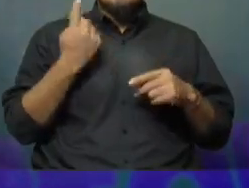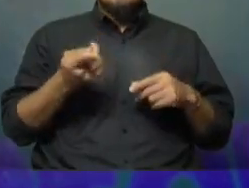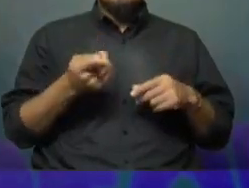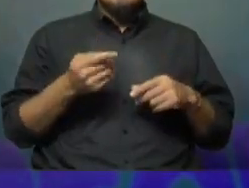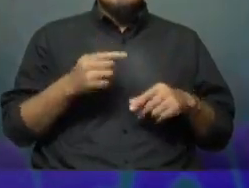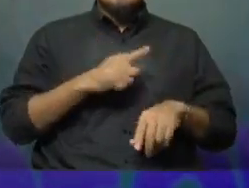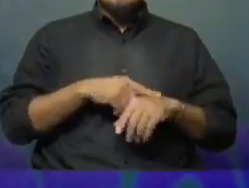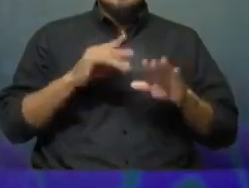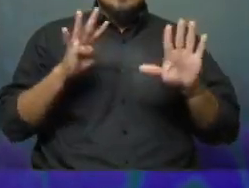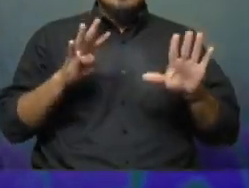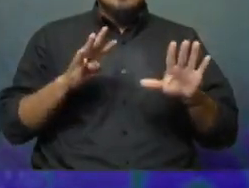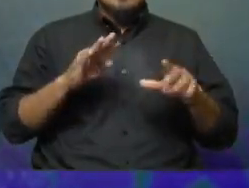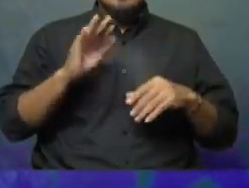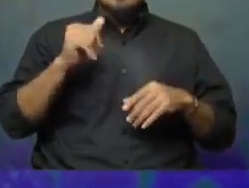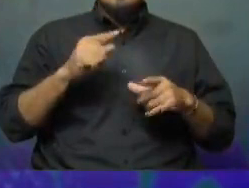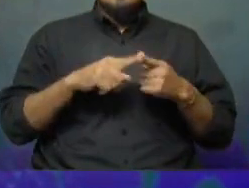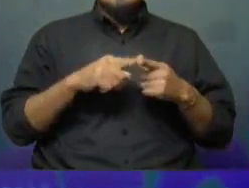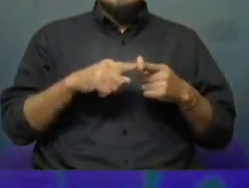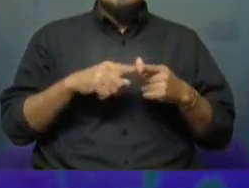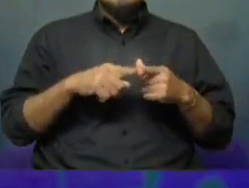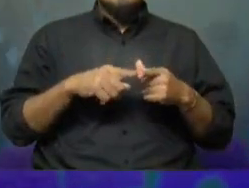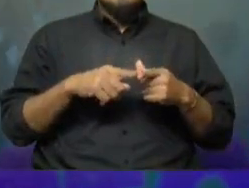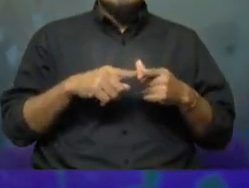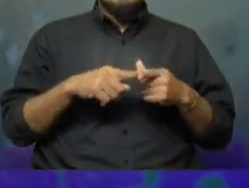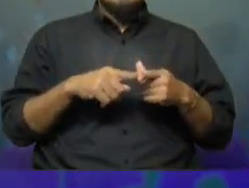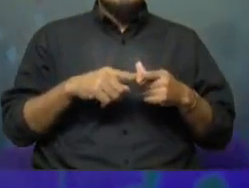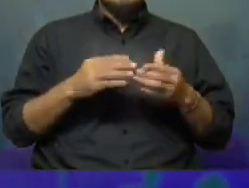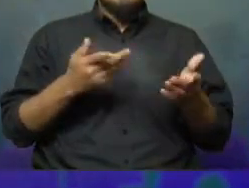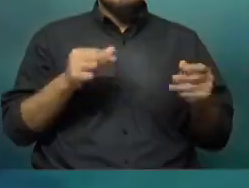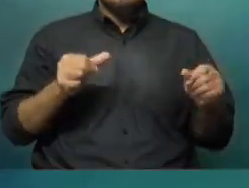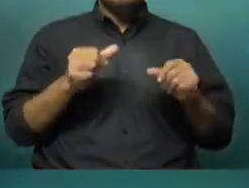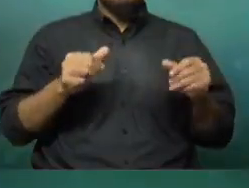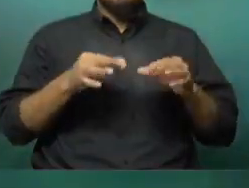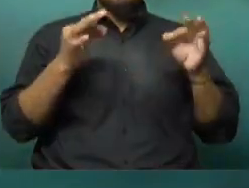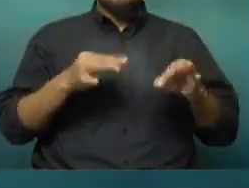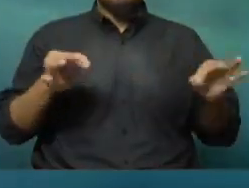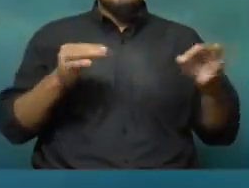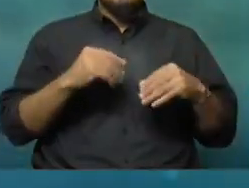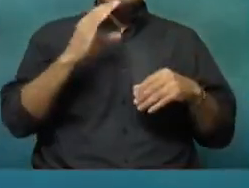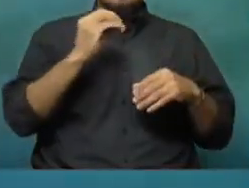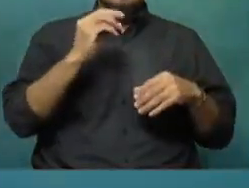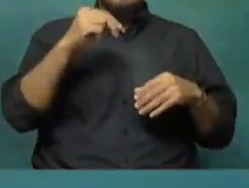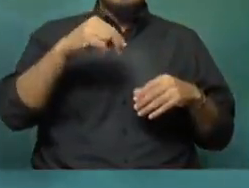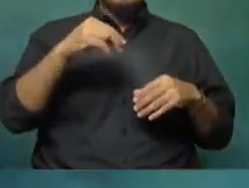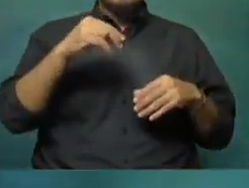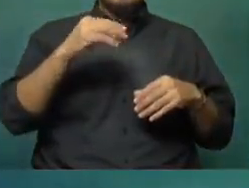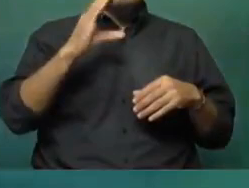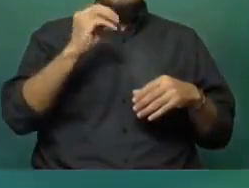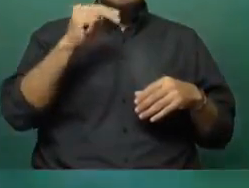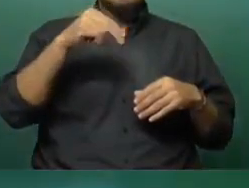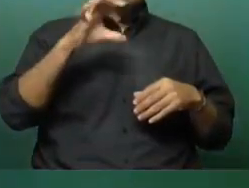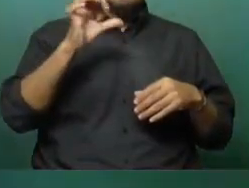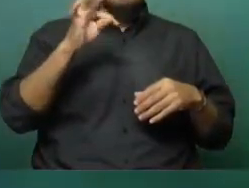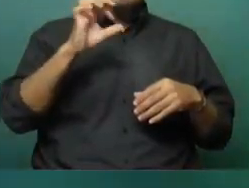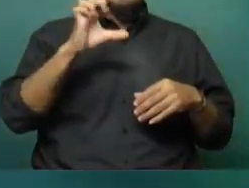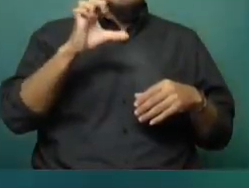las 21 horas. Nos vemos mañana entonces. ¿Y con qué nos despedimos? Voy a hacer una canción que se llama Constelación. Sí. Que es una canción que